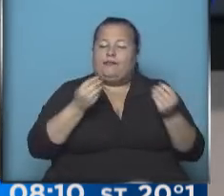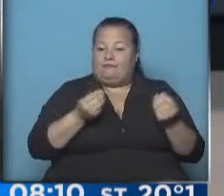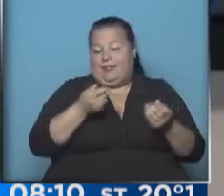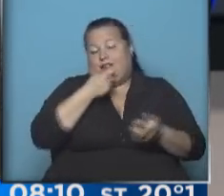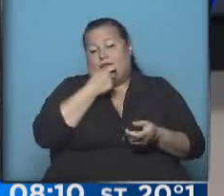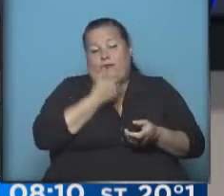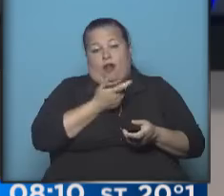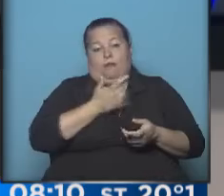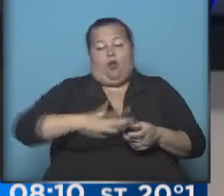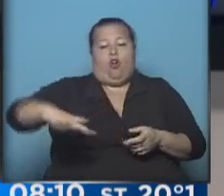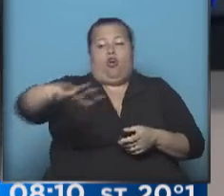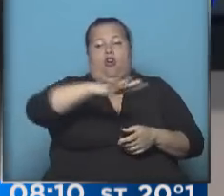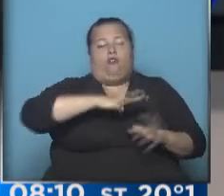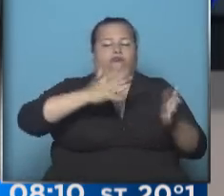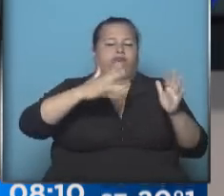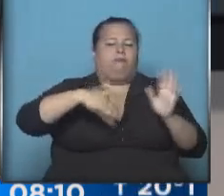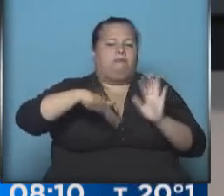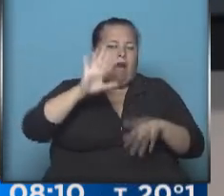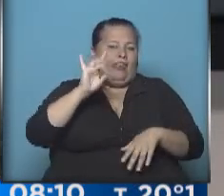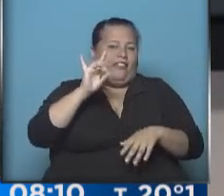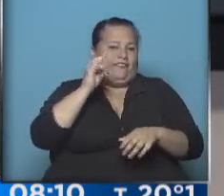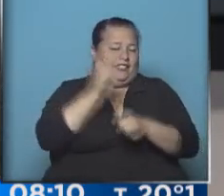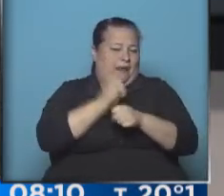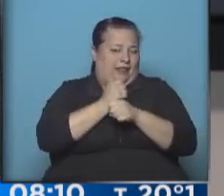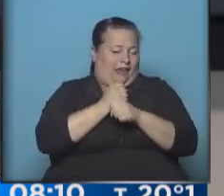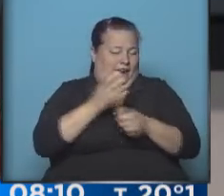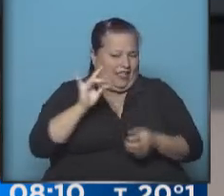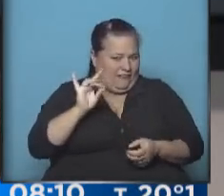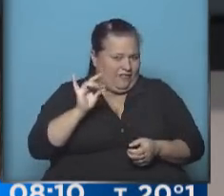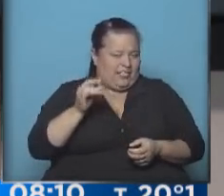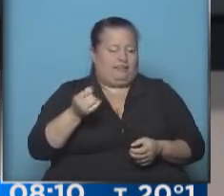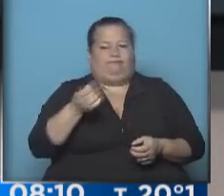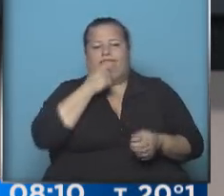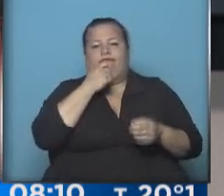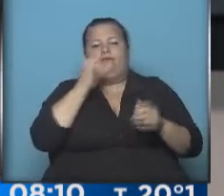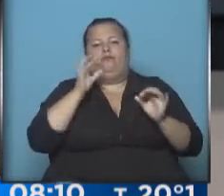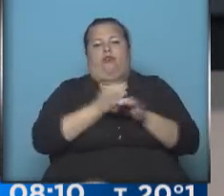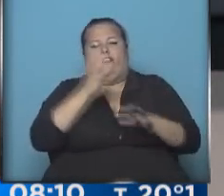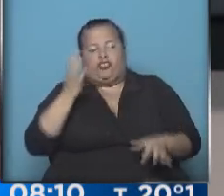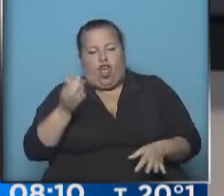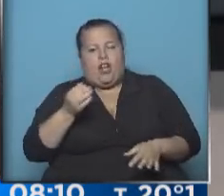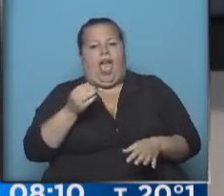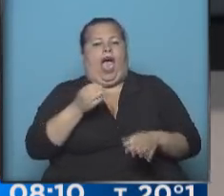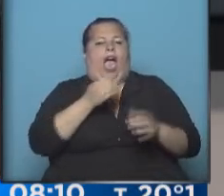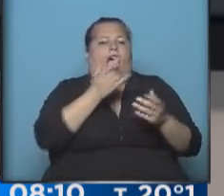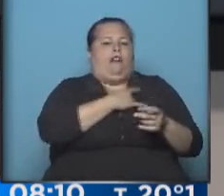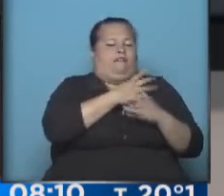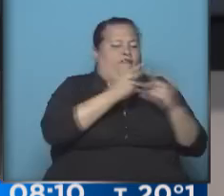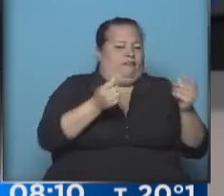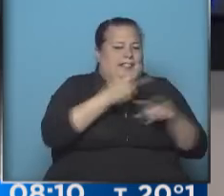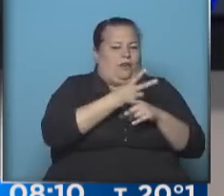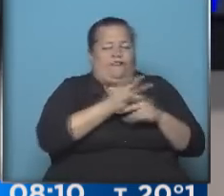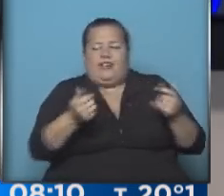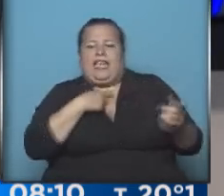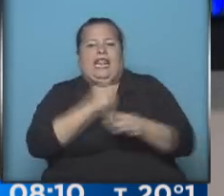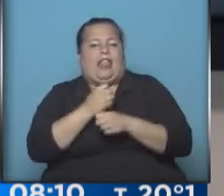eh la población que hoy tiene más dificultad de ingreso al al trabajo El joven profesional el joven que sale de la secundaria